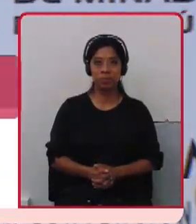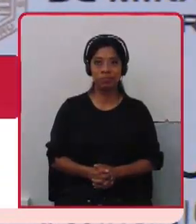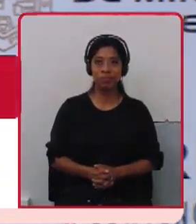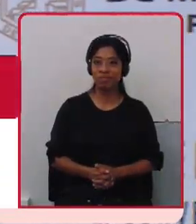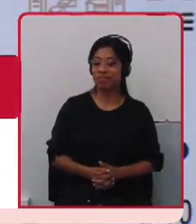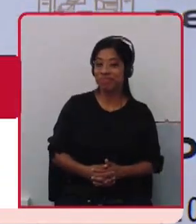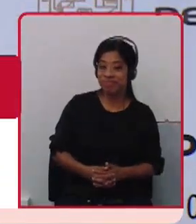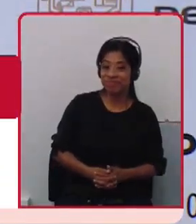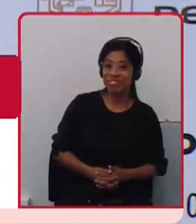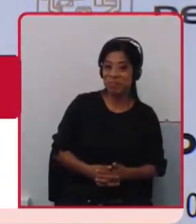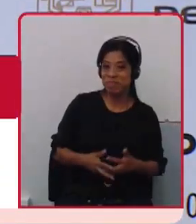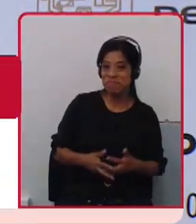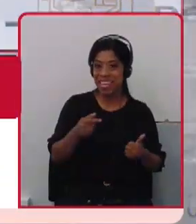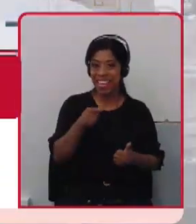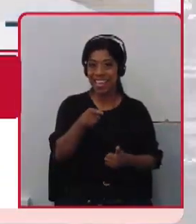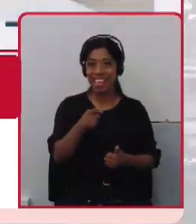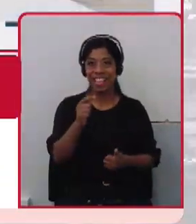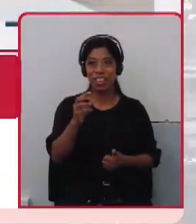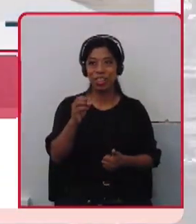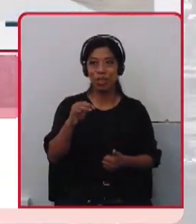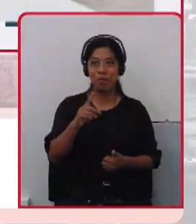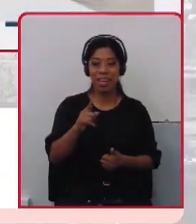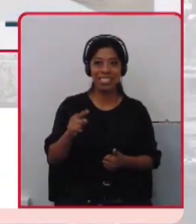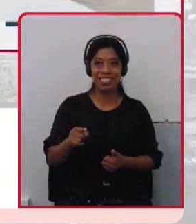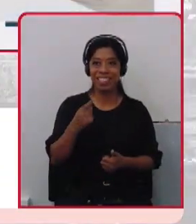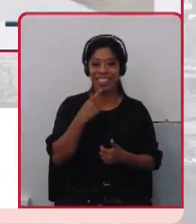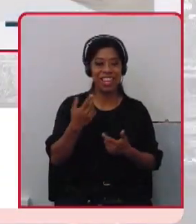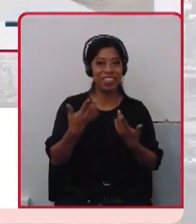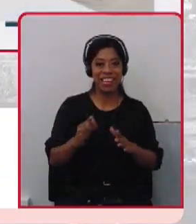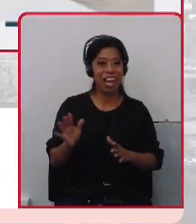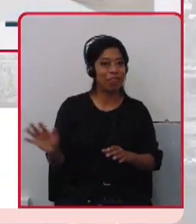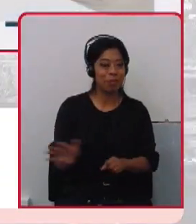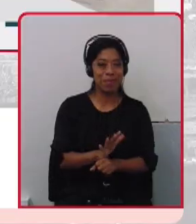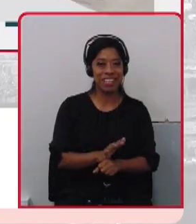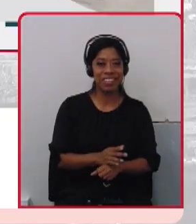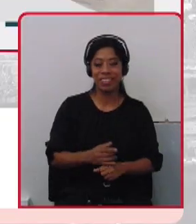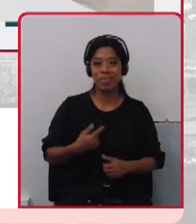Bien, creo que ya lo dijo todo Tomás, así es que me dejó sin palabras.